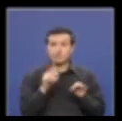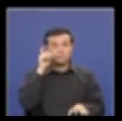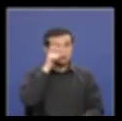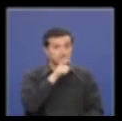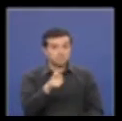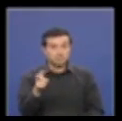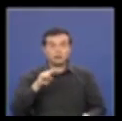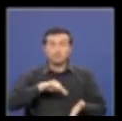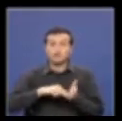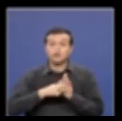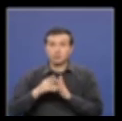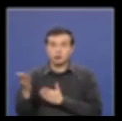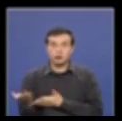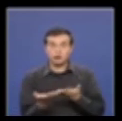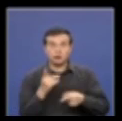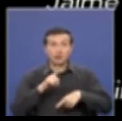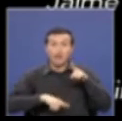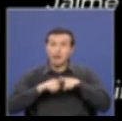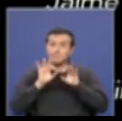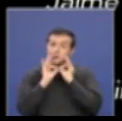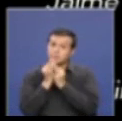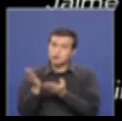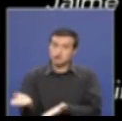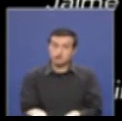Fiscalía no se la debe dar a un pariente.